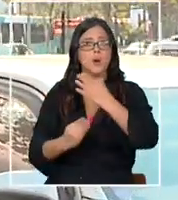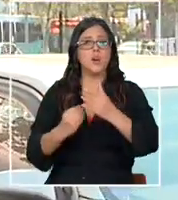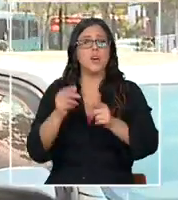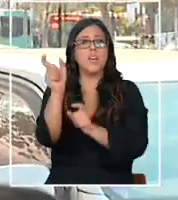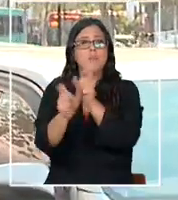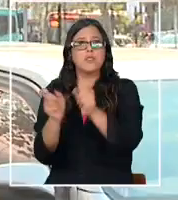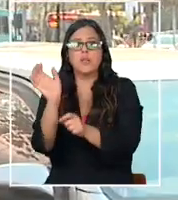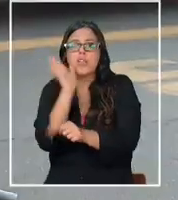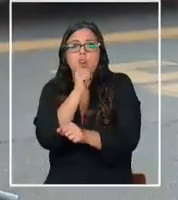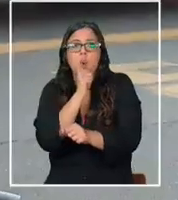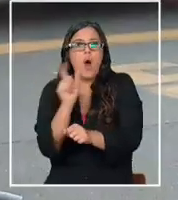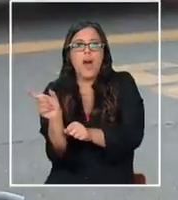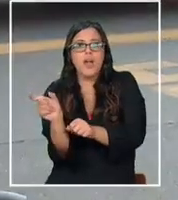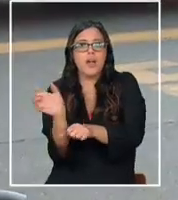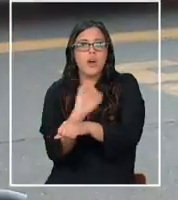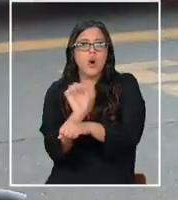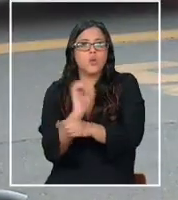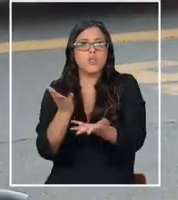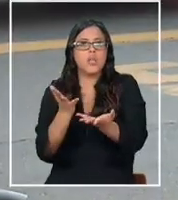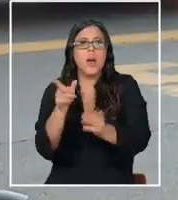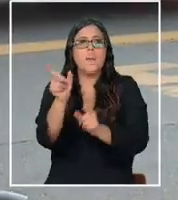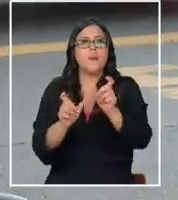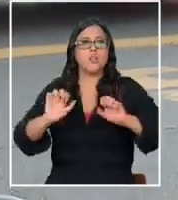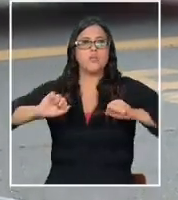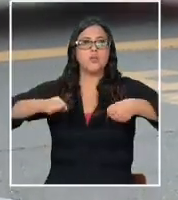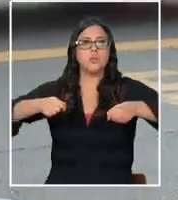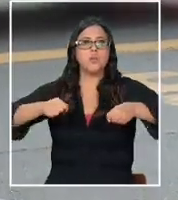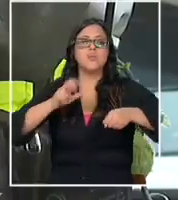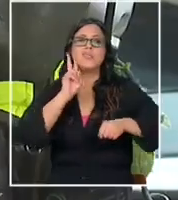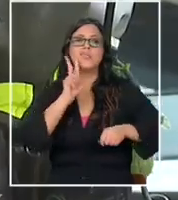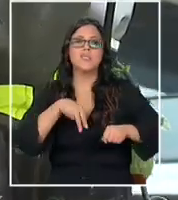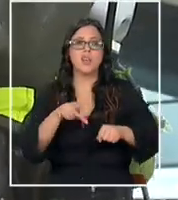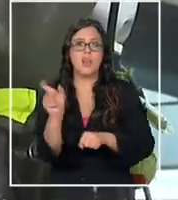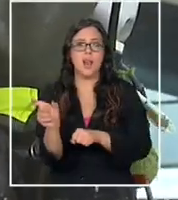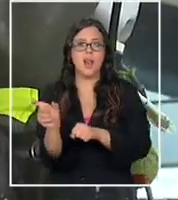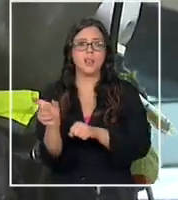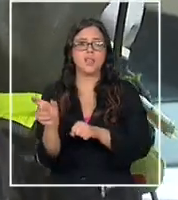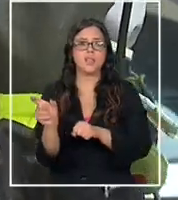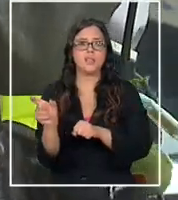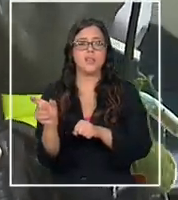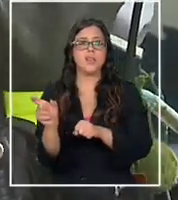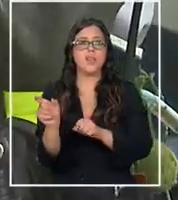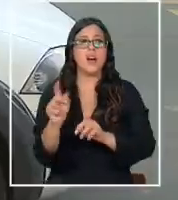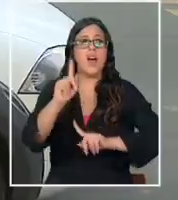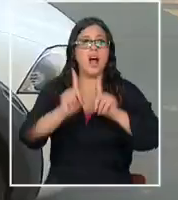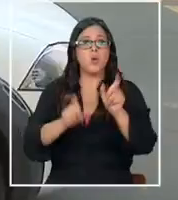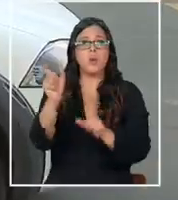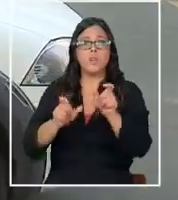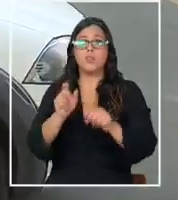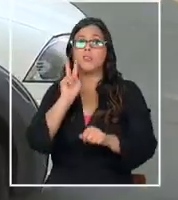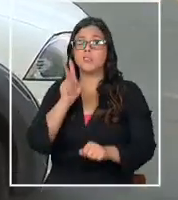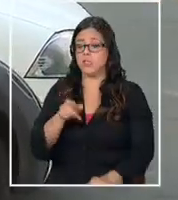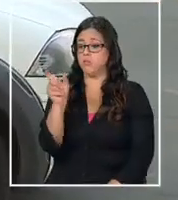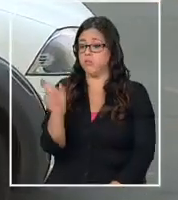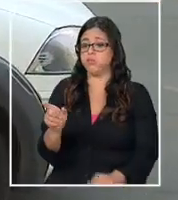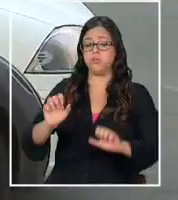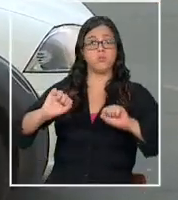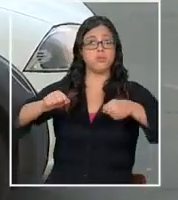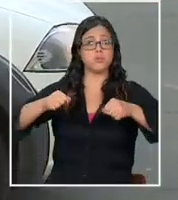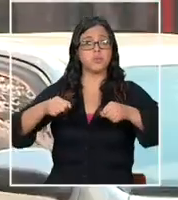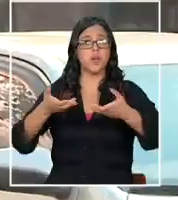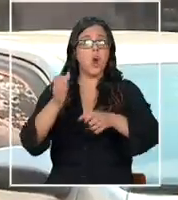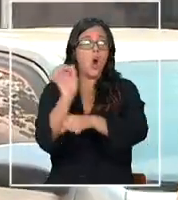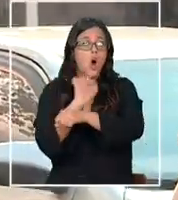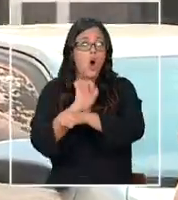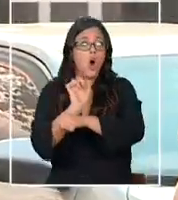nunca ha obtenido su licencia de conducir, principalmente motociclistas que se desplazan sin haber obtenido su licencia. La gente que se desplace sin su licencia de conducir, no